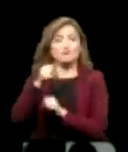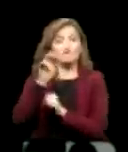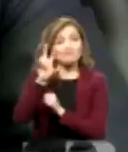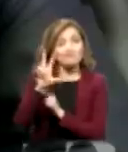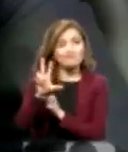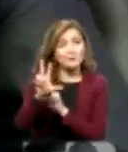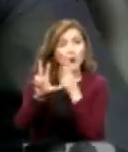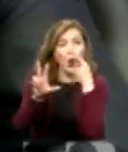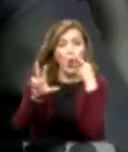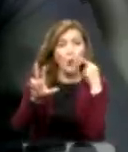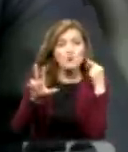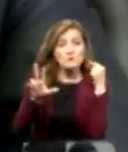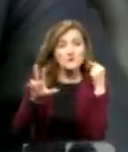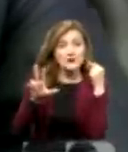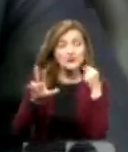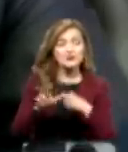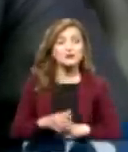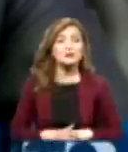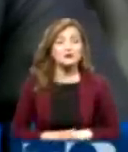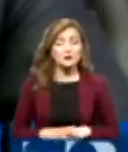sujetos. Cobra